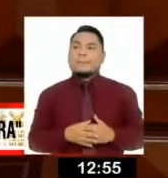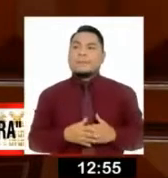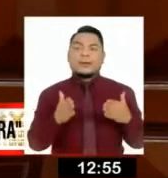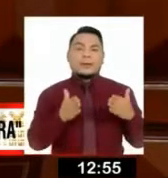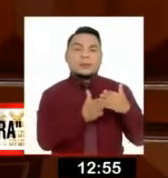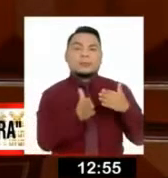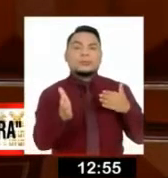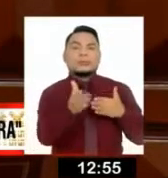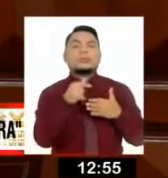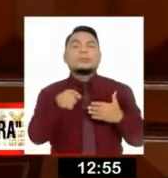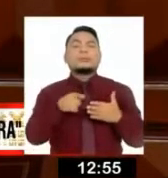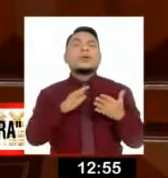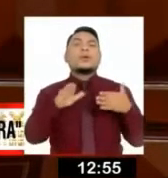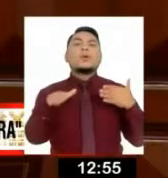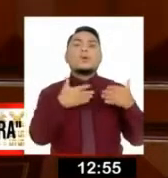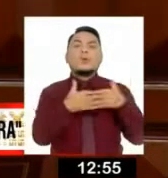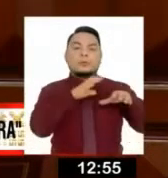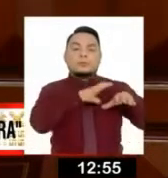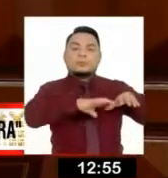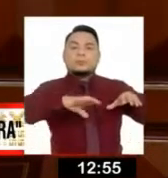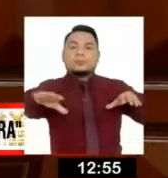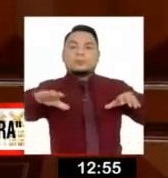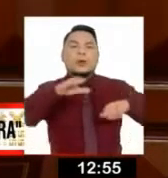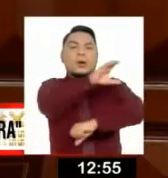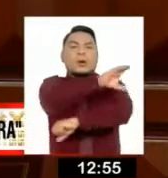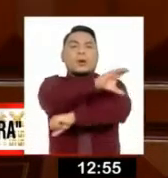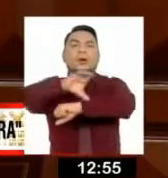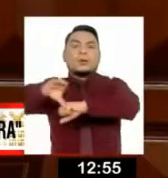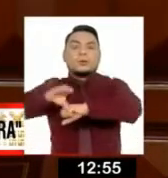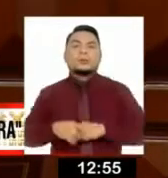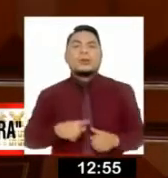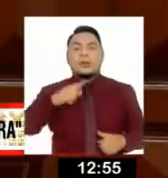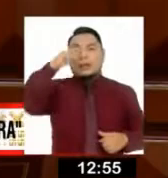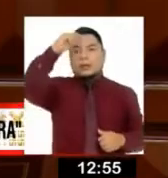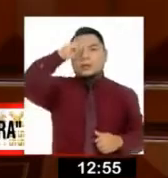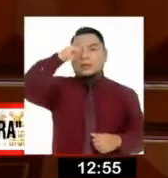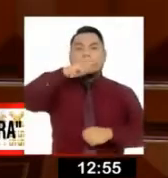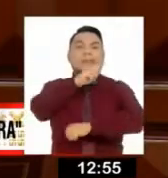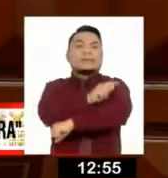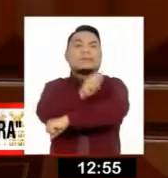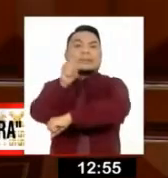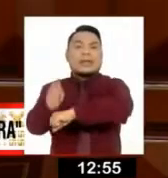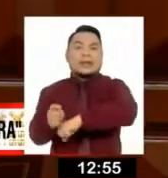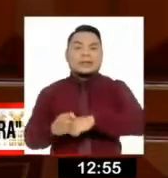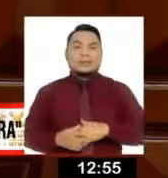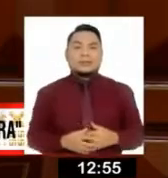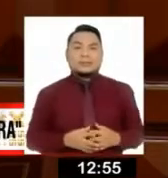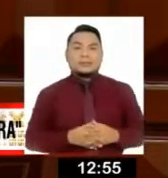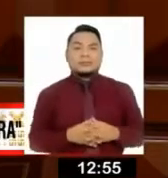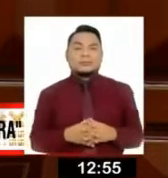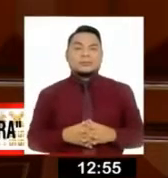del ámbito longitudinal por toda la costa Tumbes-Tacna.